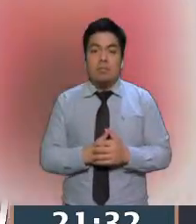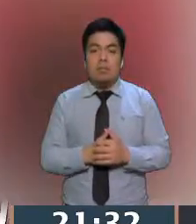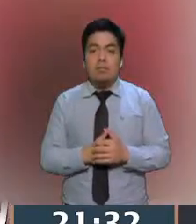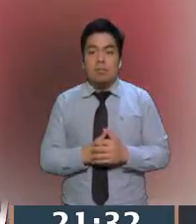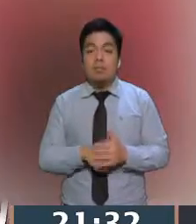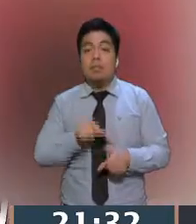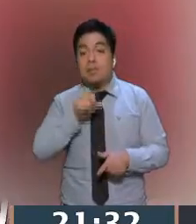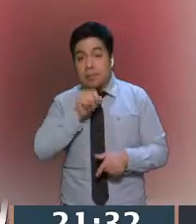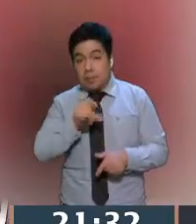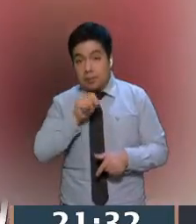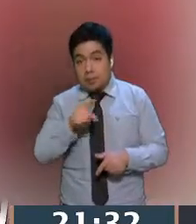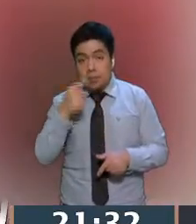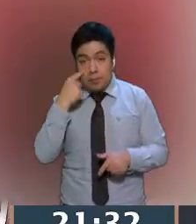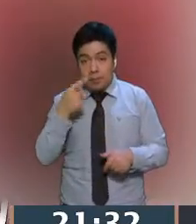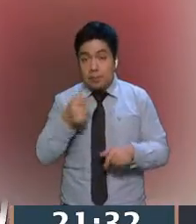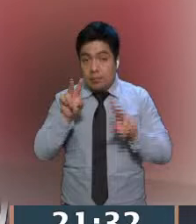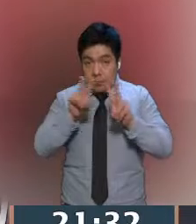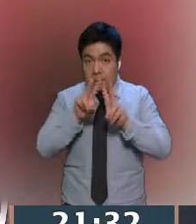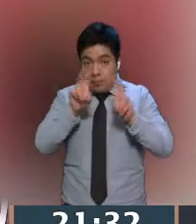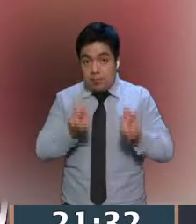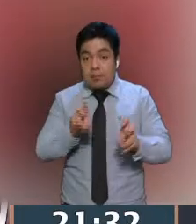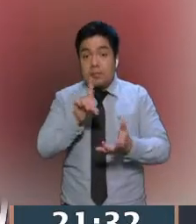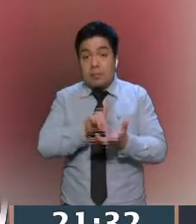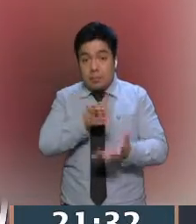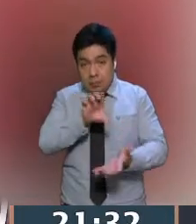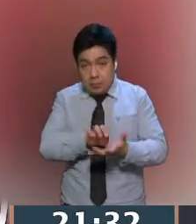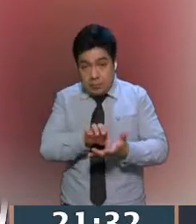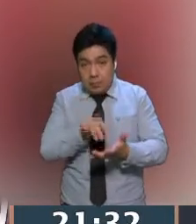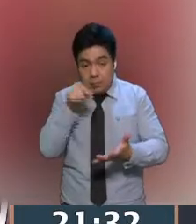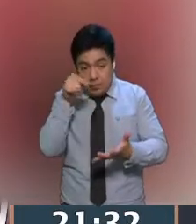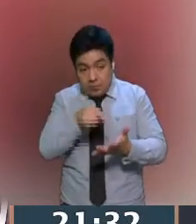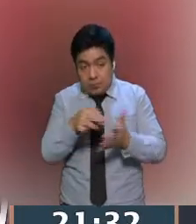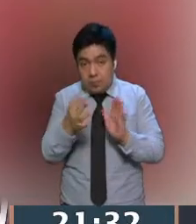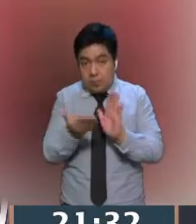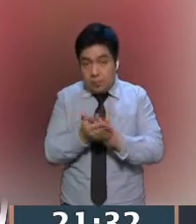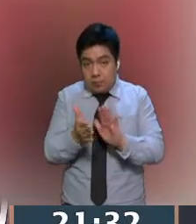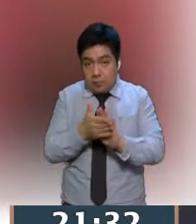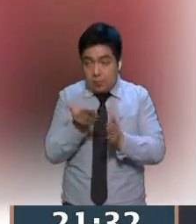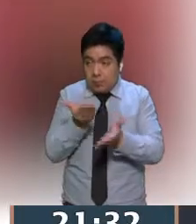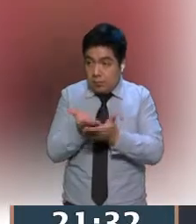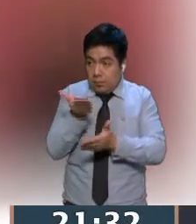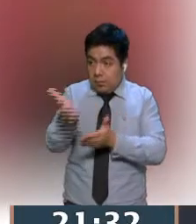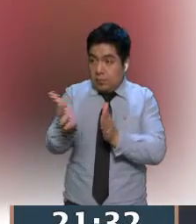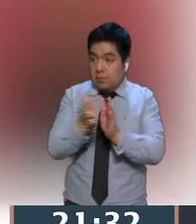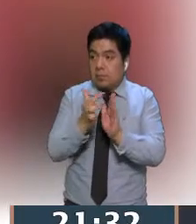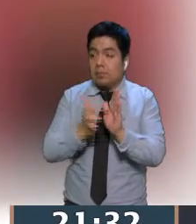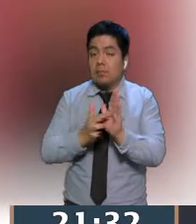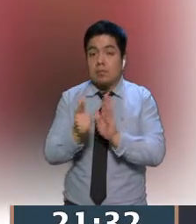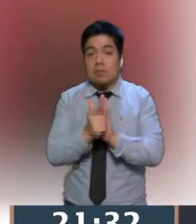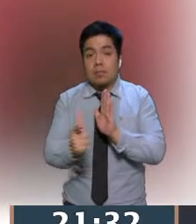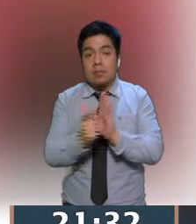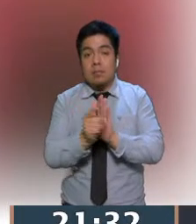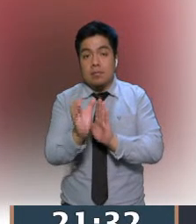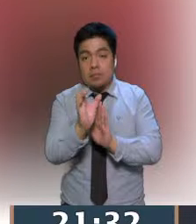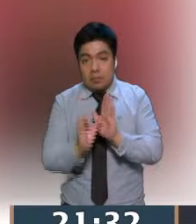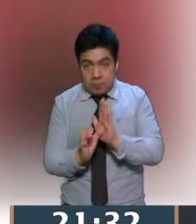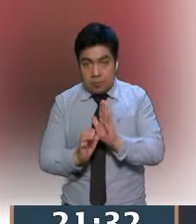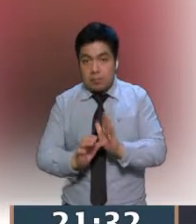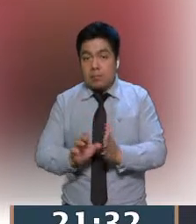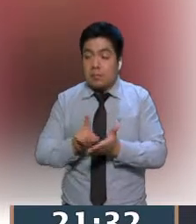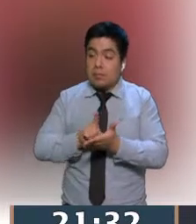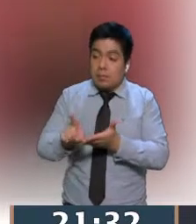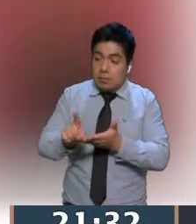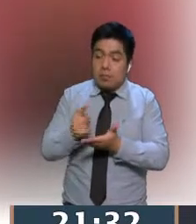Y también en materia de discapacidad, se establece en esta propuesta de reforma constitucional el derecho a la